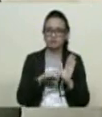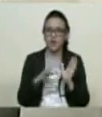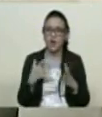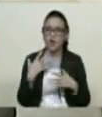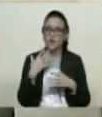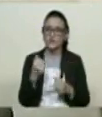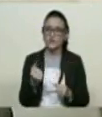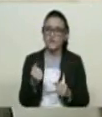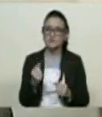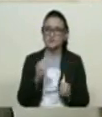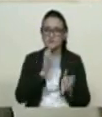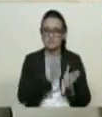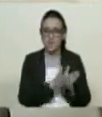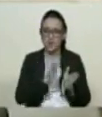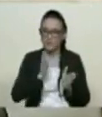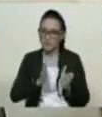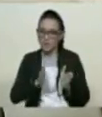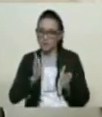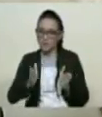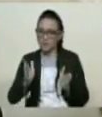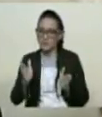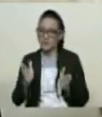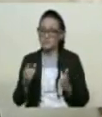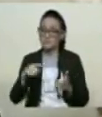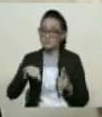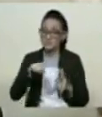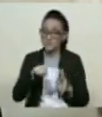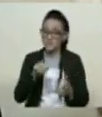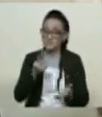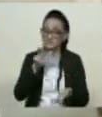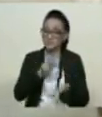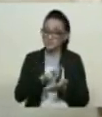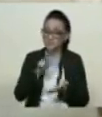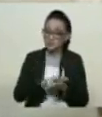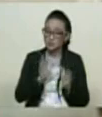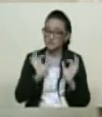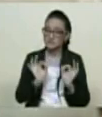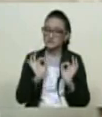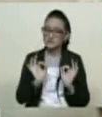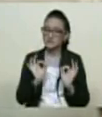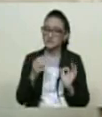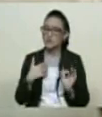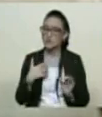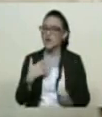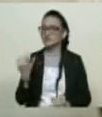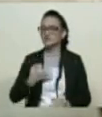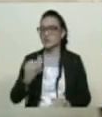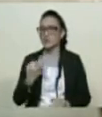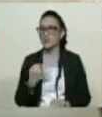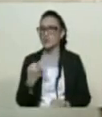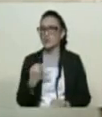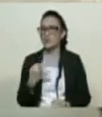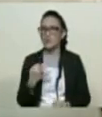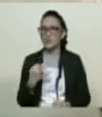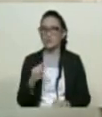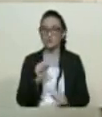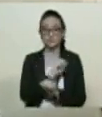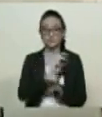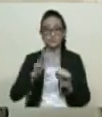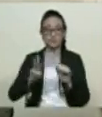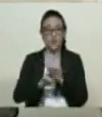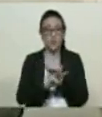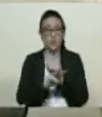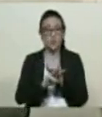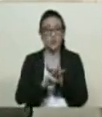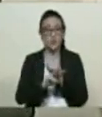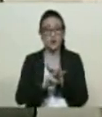que certifica y que puede estar seguro que esa auditoría que se hace, por ejemplo, del software de la máquina